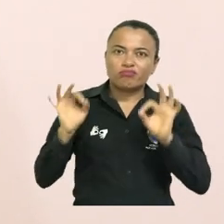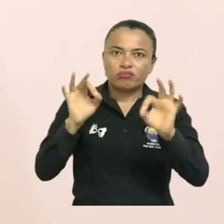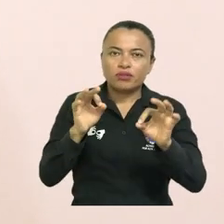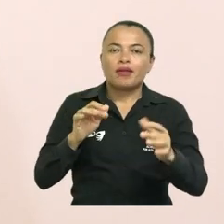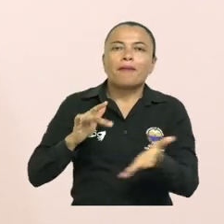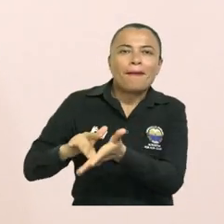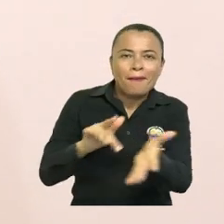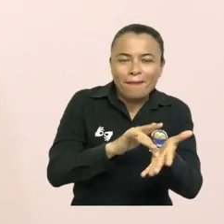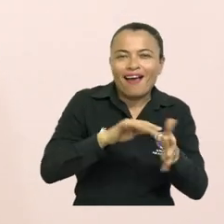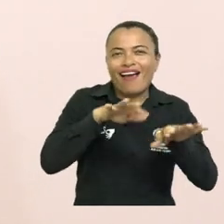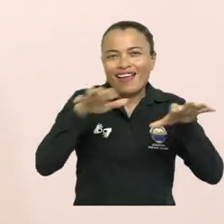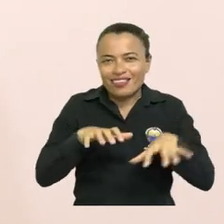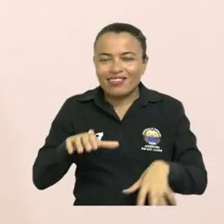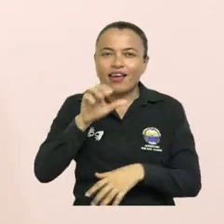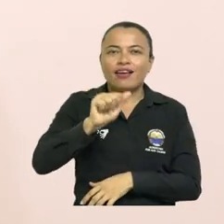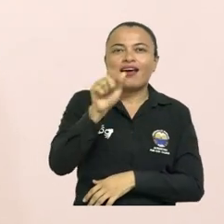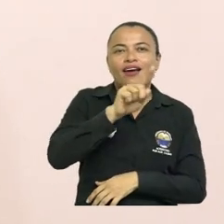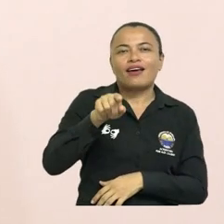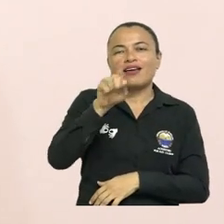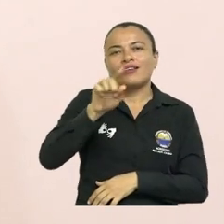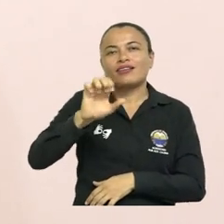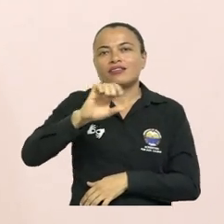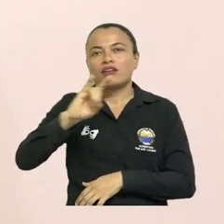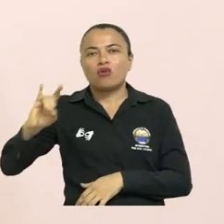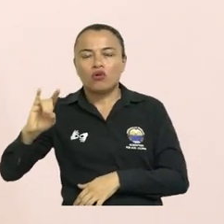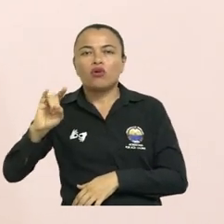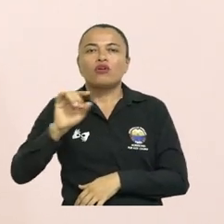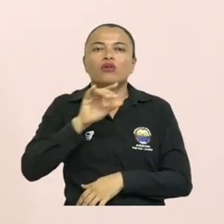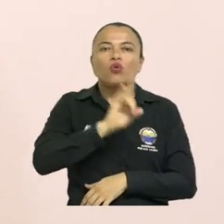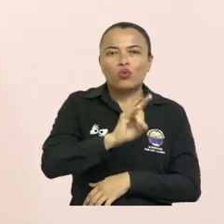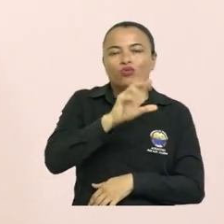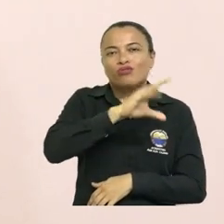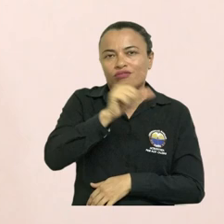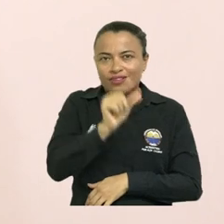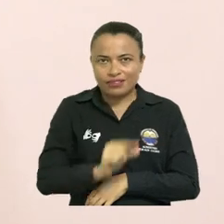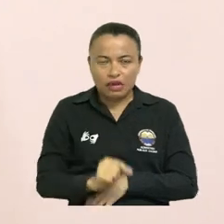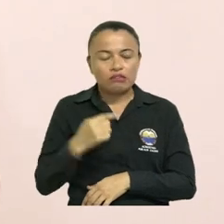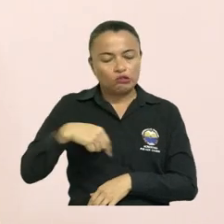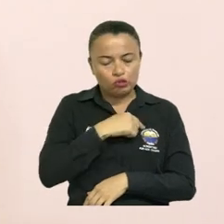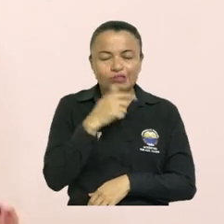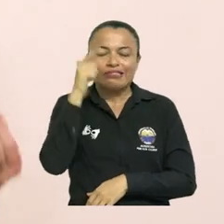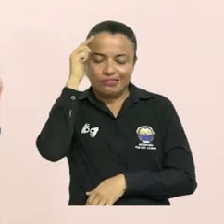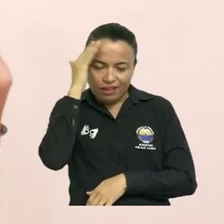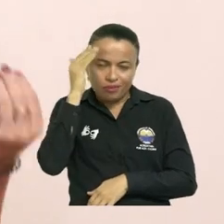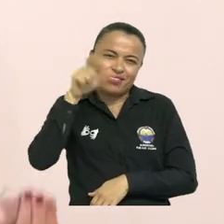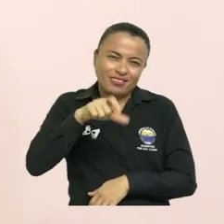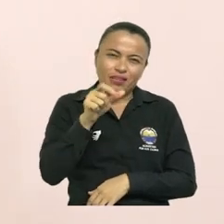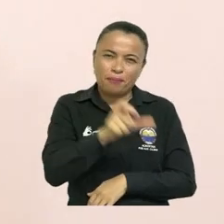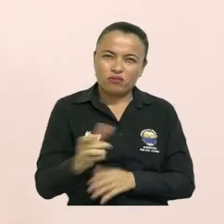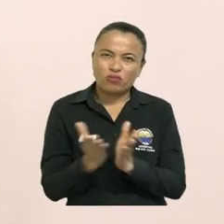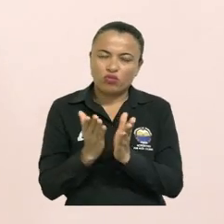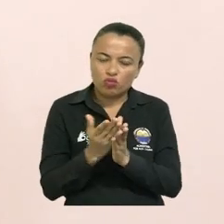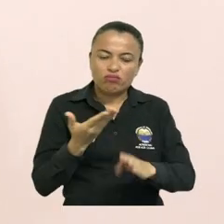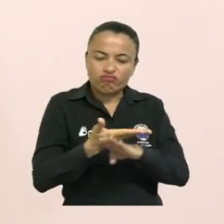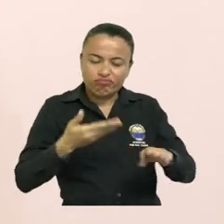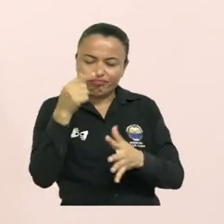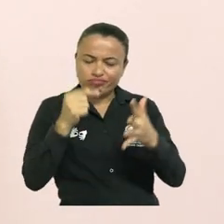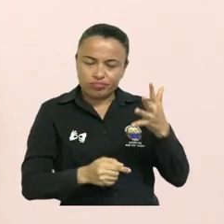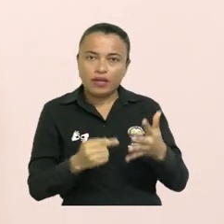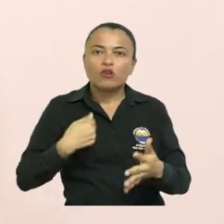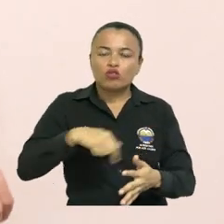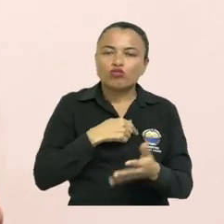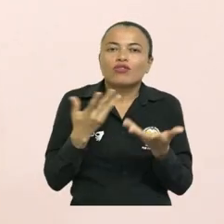ACU, EduCesar, entre otras, sabemos de primera mano las necesidades que tiene un estudiante. Es por eso que queremos representar y defender los intereses